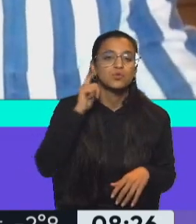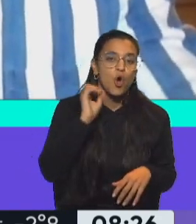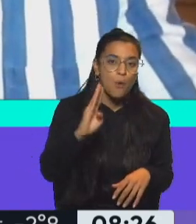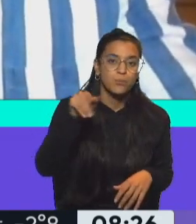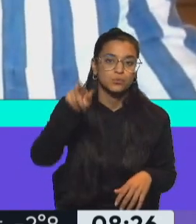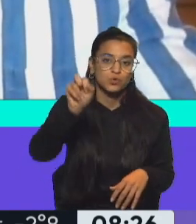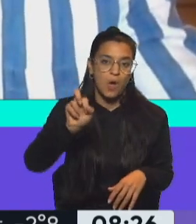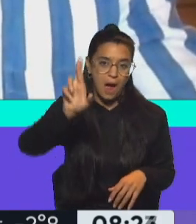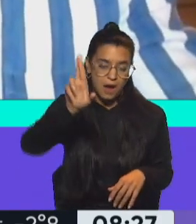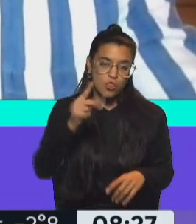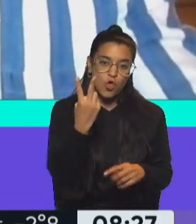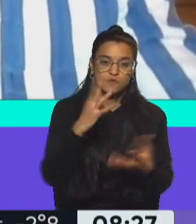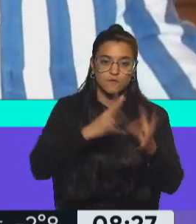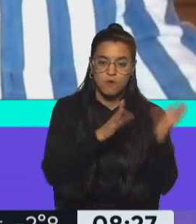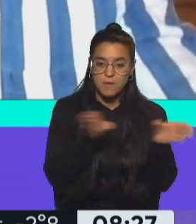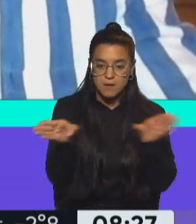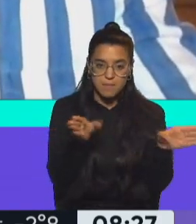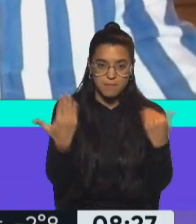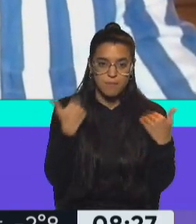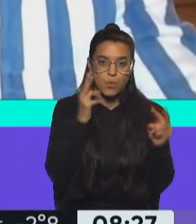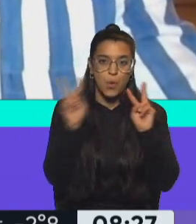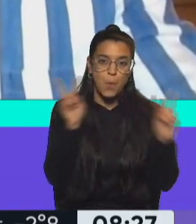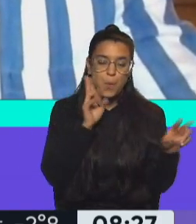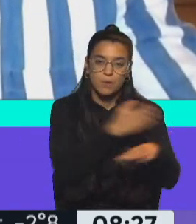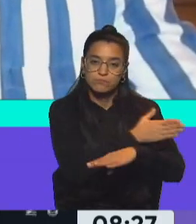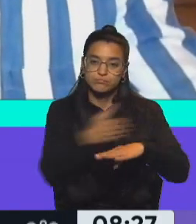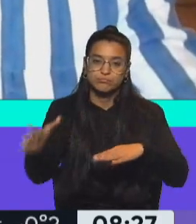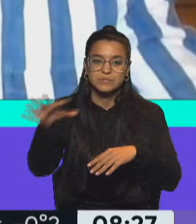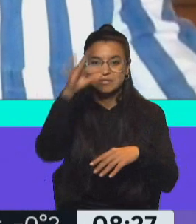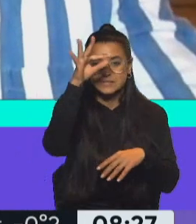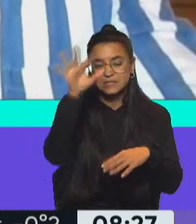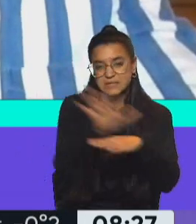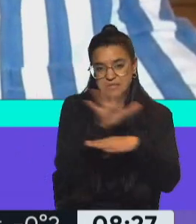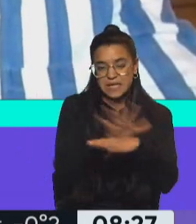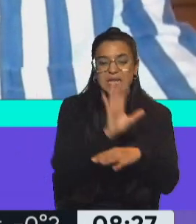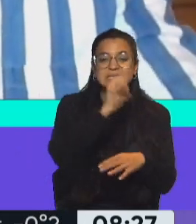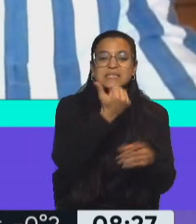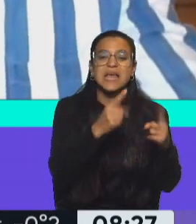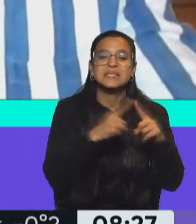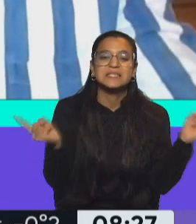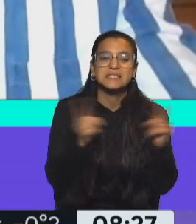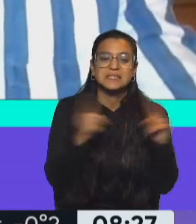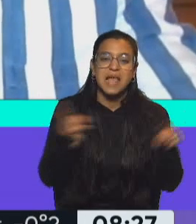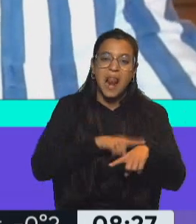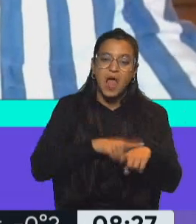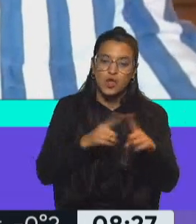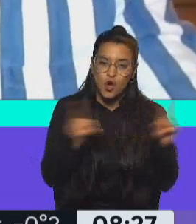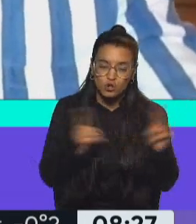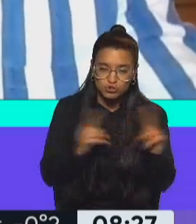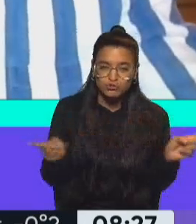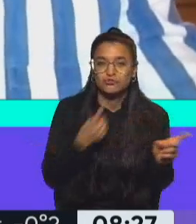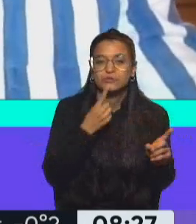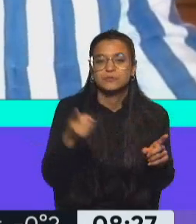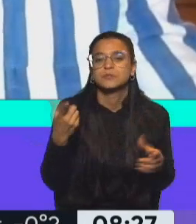www.complejoteatral.buenosaires.gov.ar. Así que dos maneras entonces para poder seguir este ciclo de cine adelante, conformado por 6 largometrajes que de alguna manera